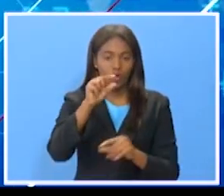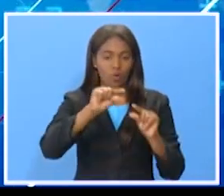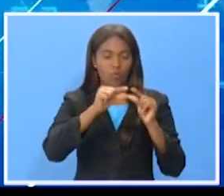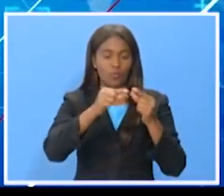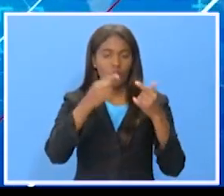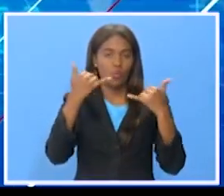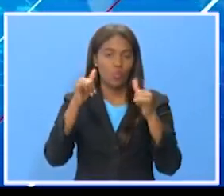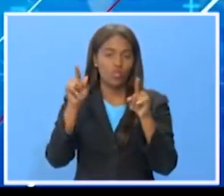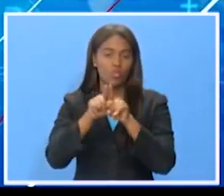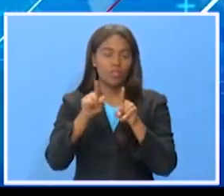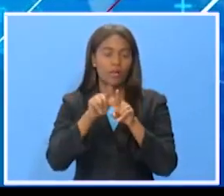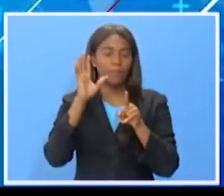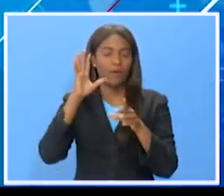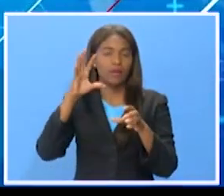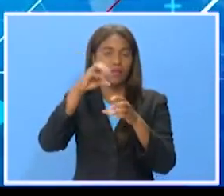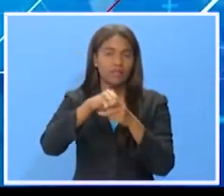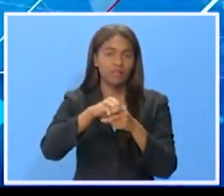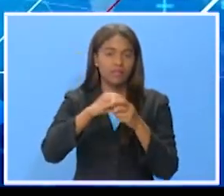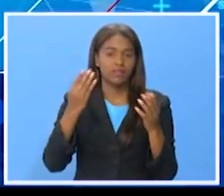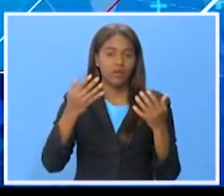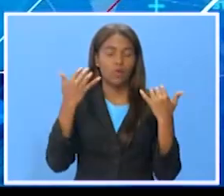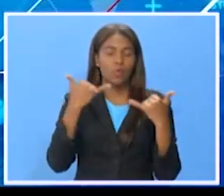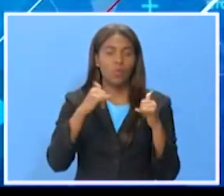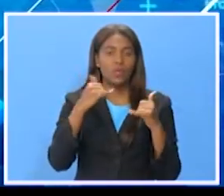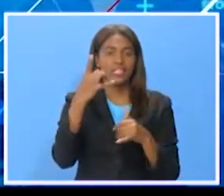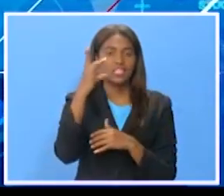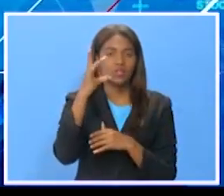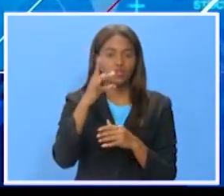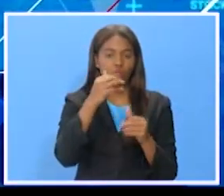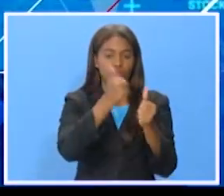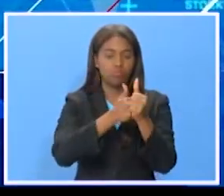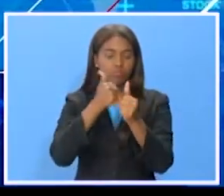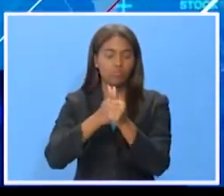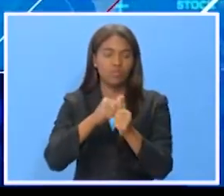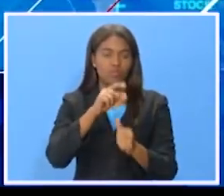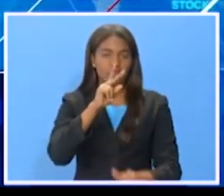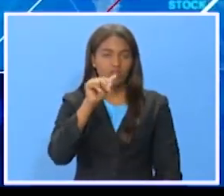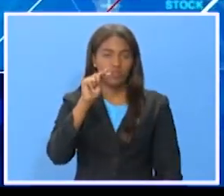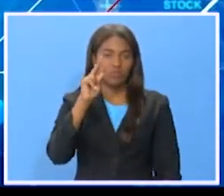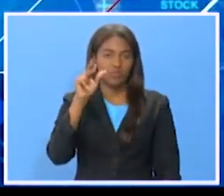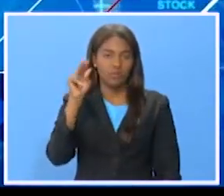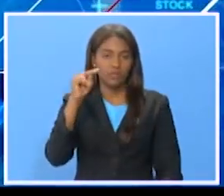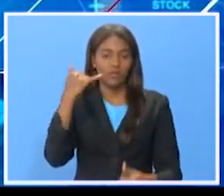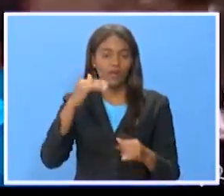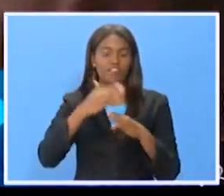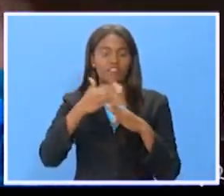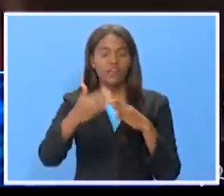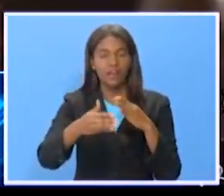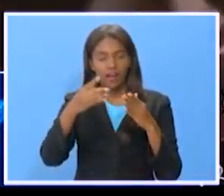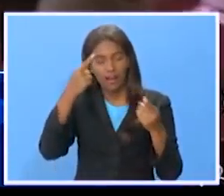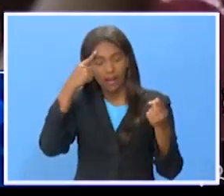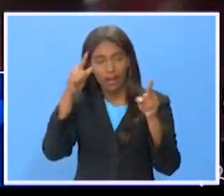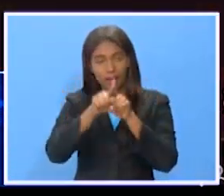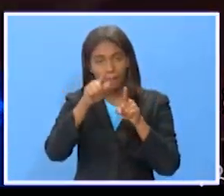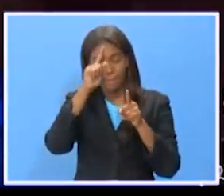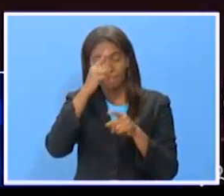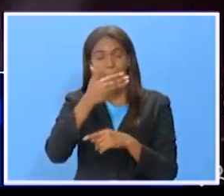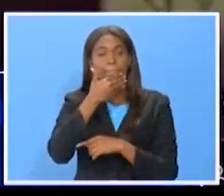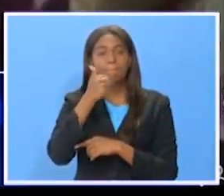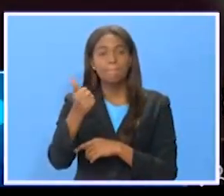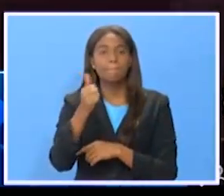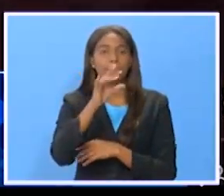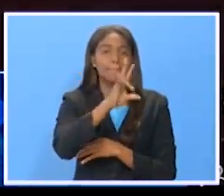partidos, donde también se incluye la serie a los 18 partidos en el round robin y una serie final también pactada al mejor